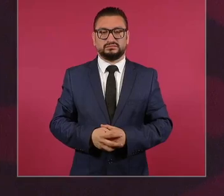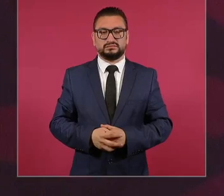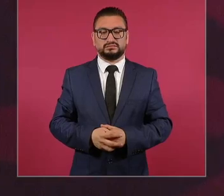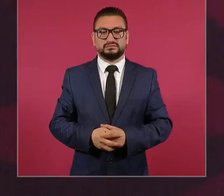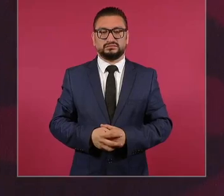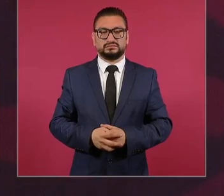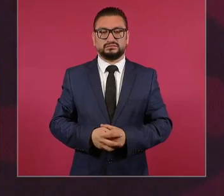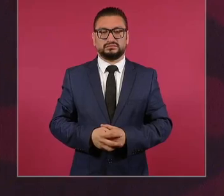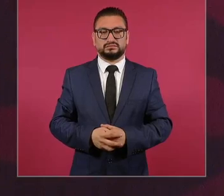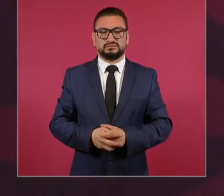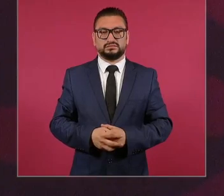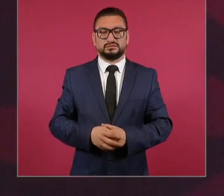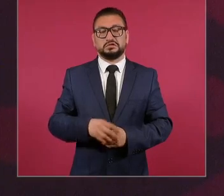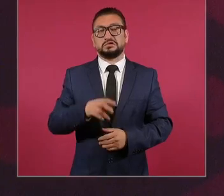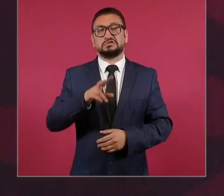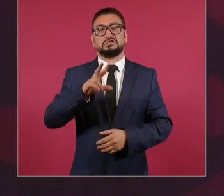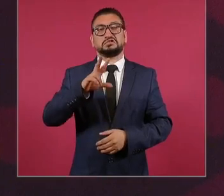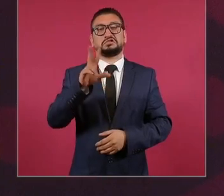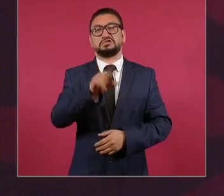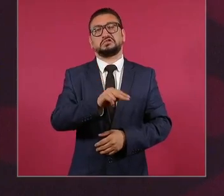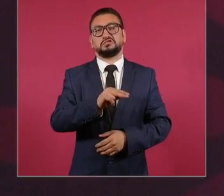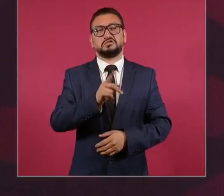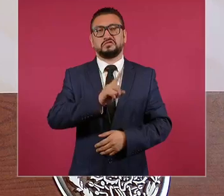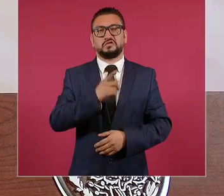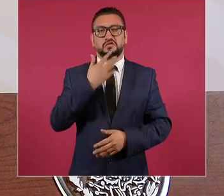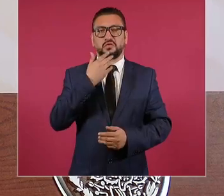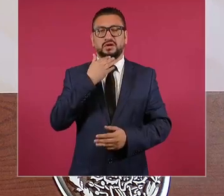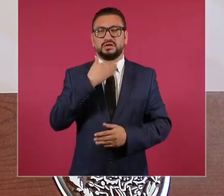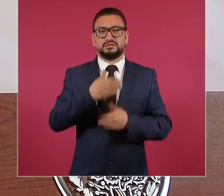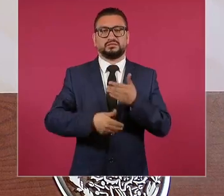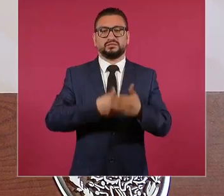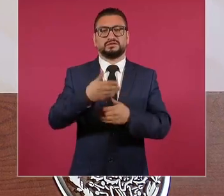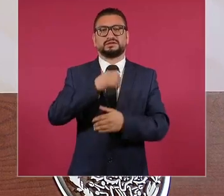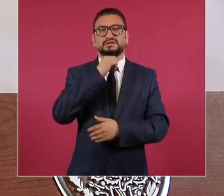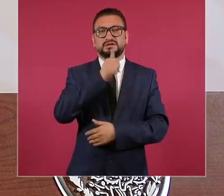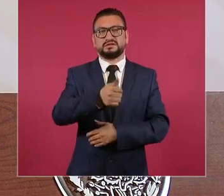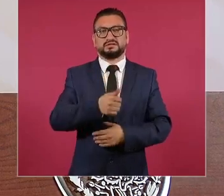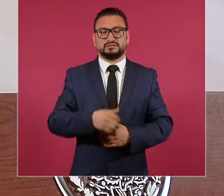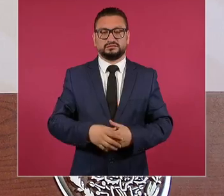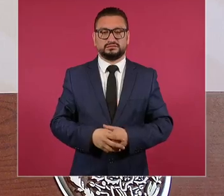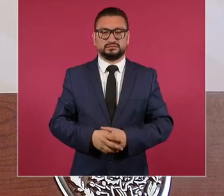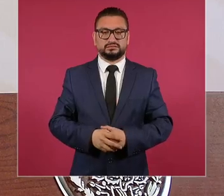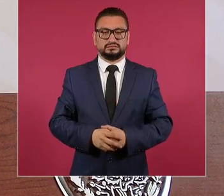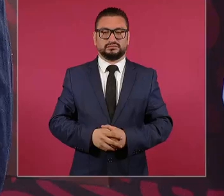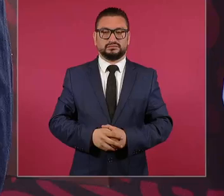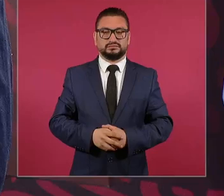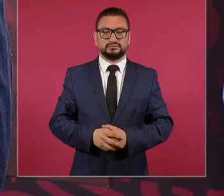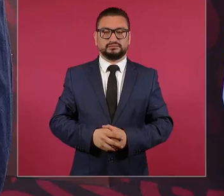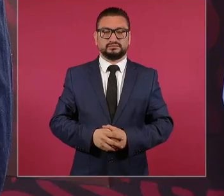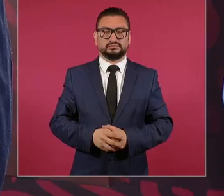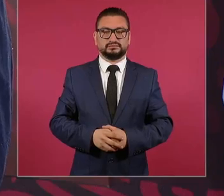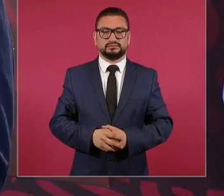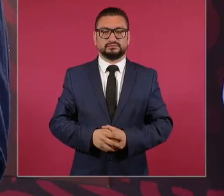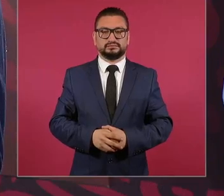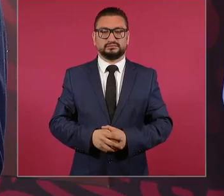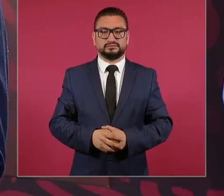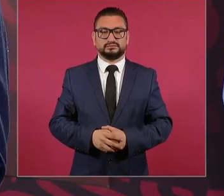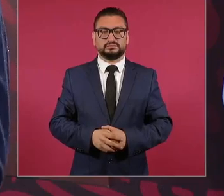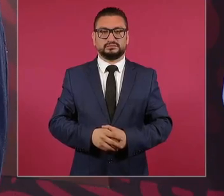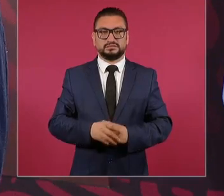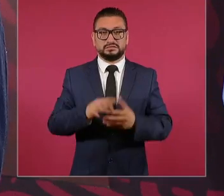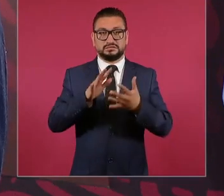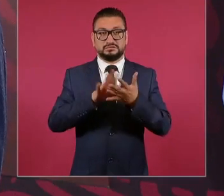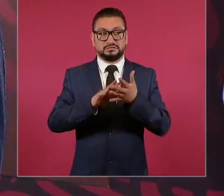y no vamos a conceder la orden